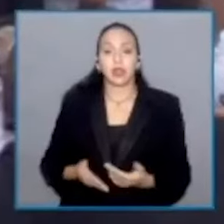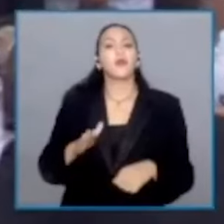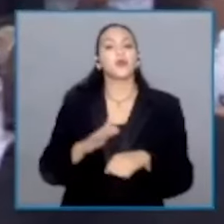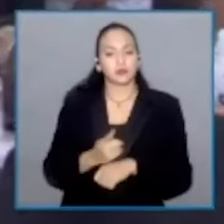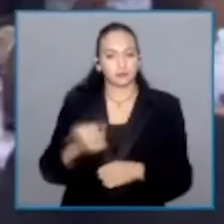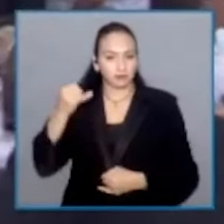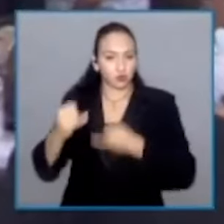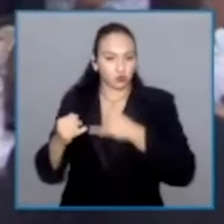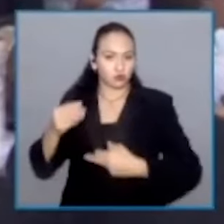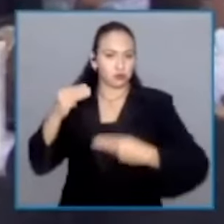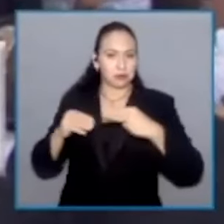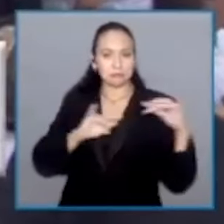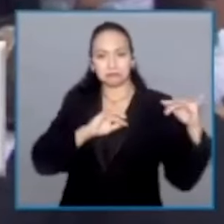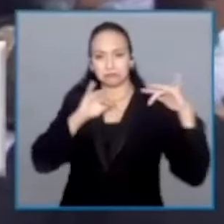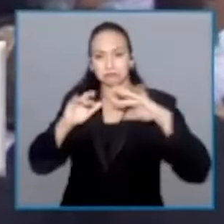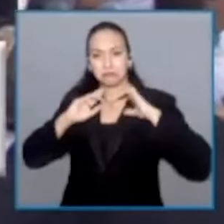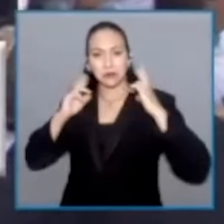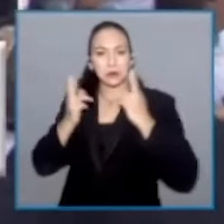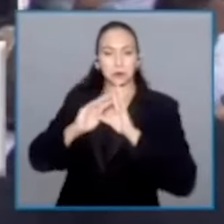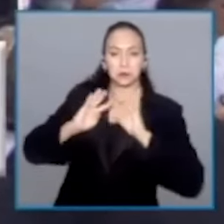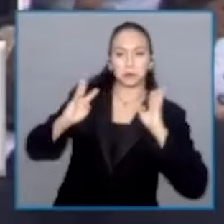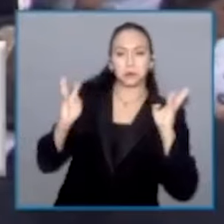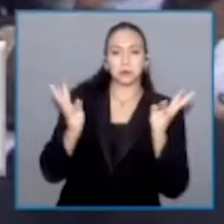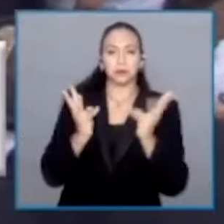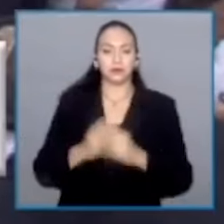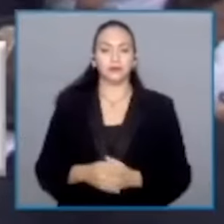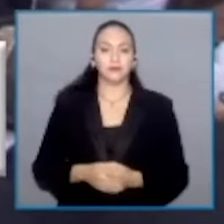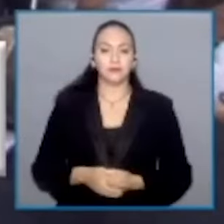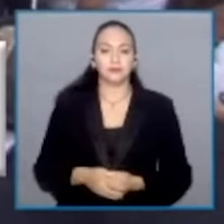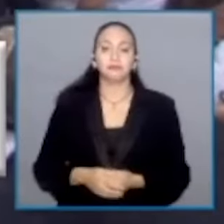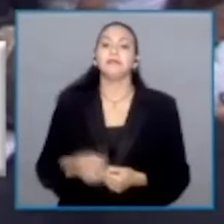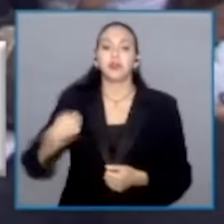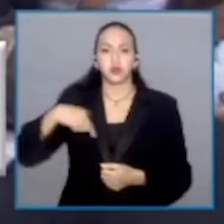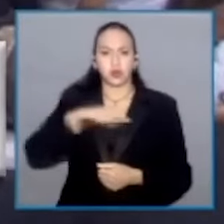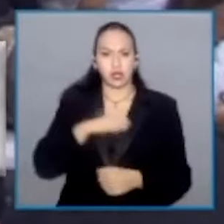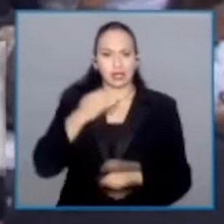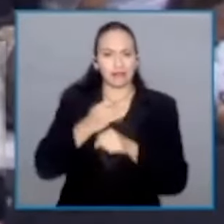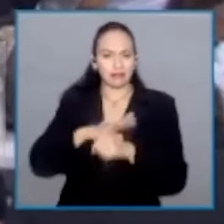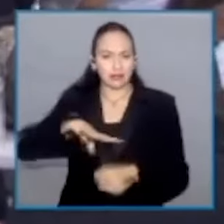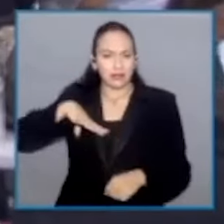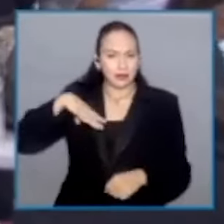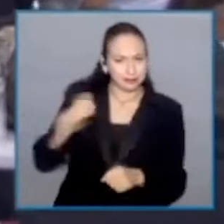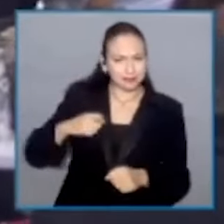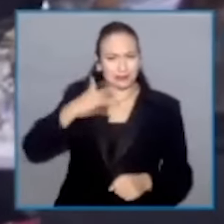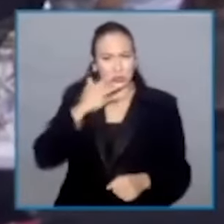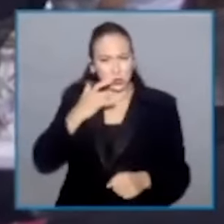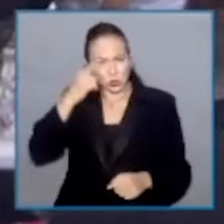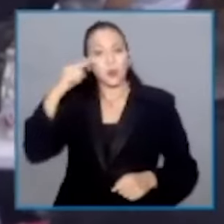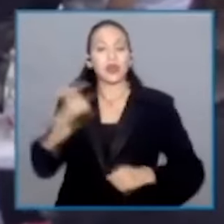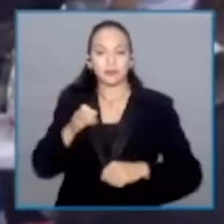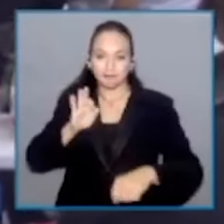Estamos aquí resistiendo a fin de que no se apruebe esta reforma judicial que afecta